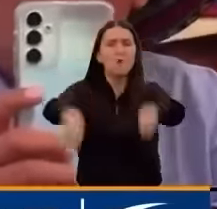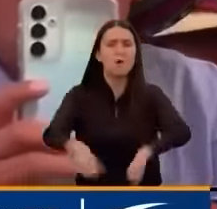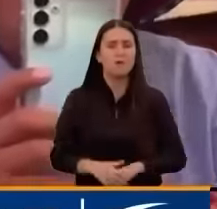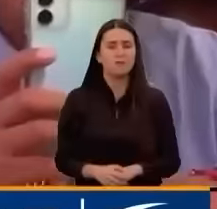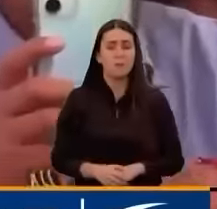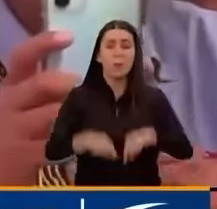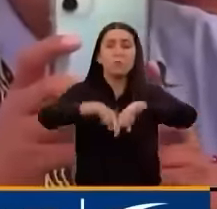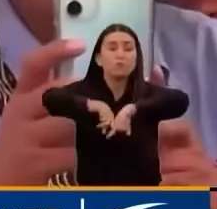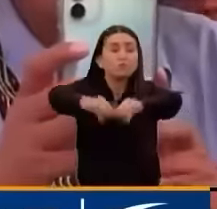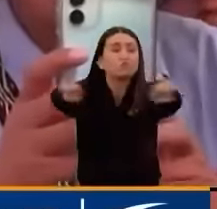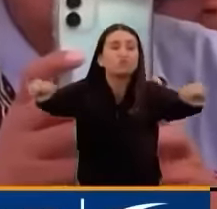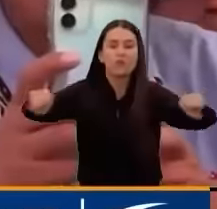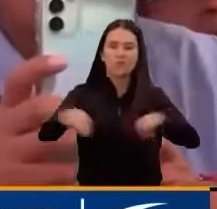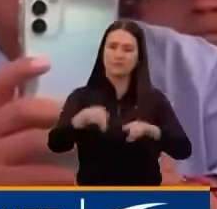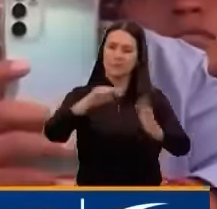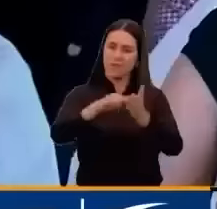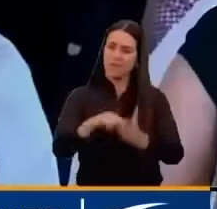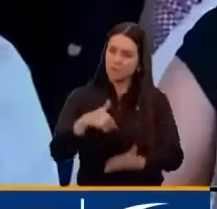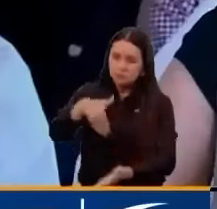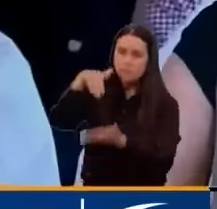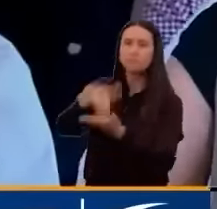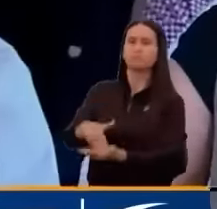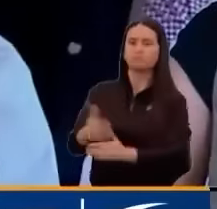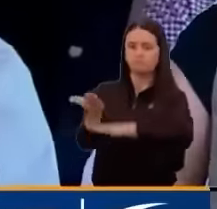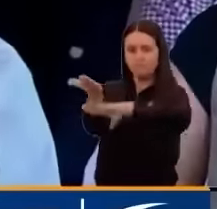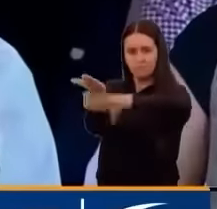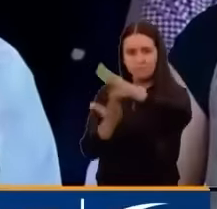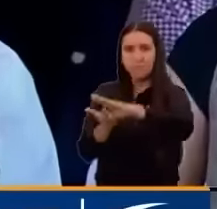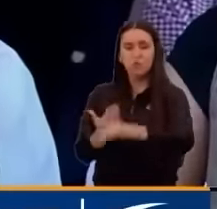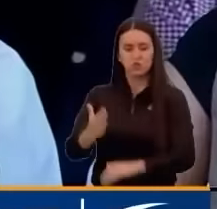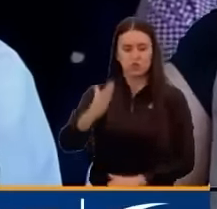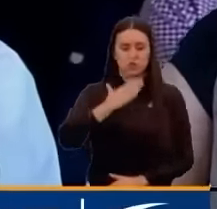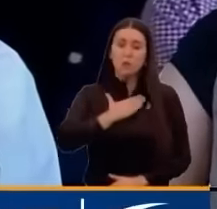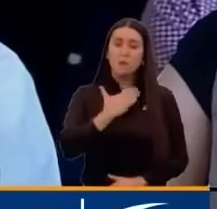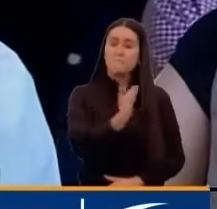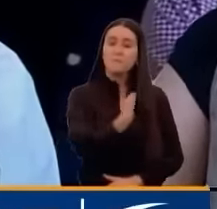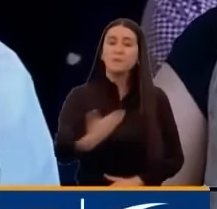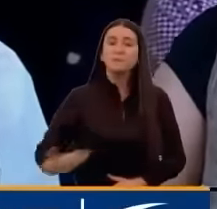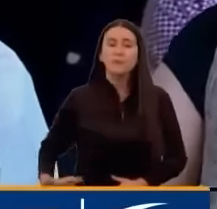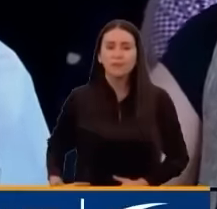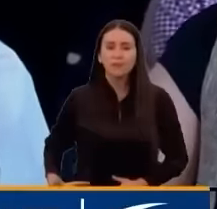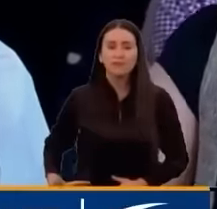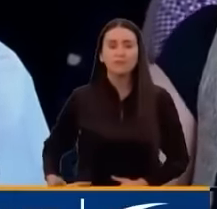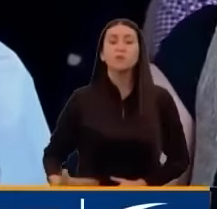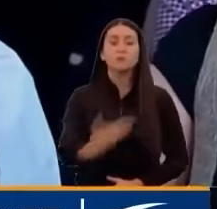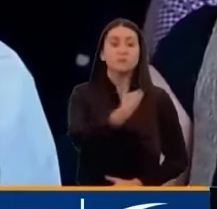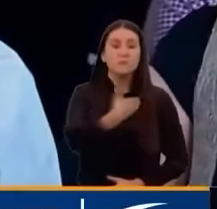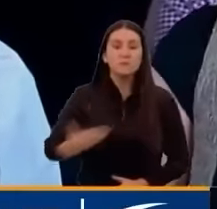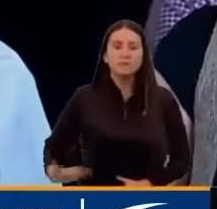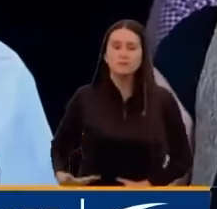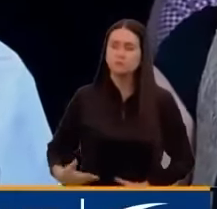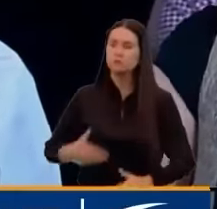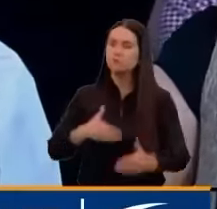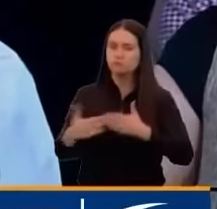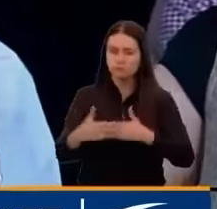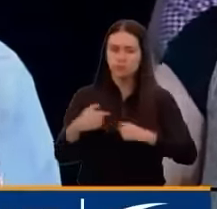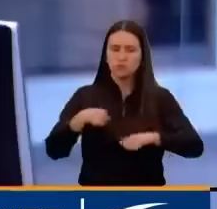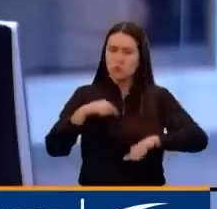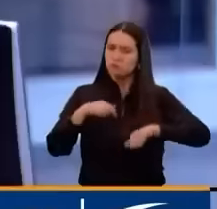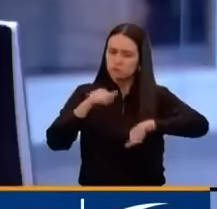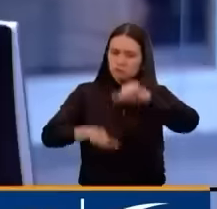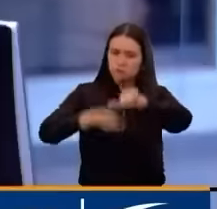el pueblo el que tiene la palabra. Este presidente llegará hasta donde ustedes